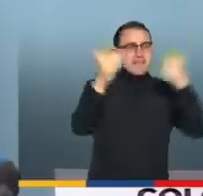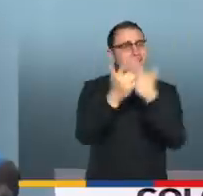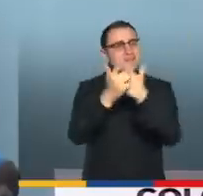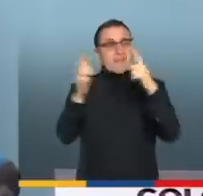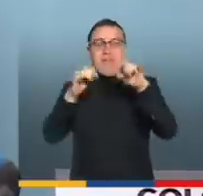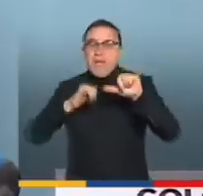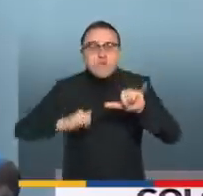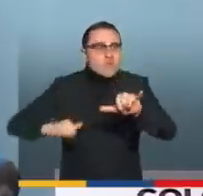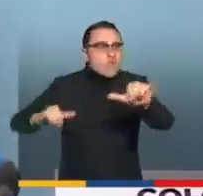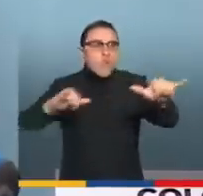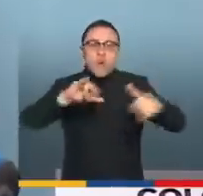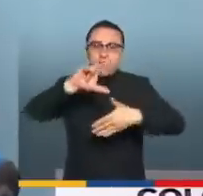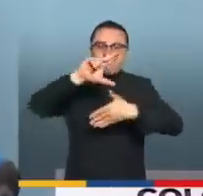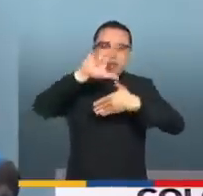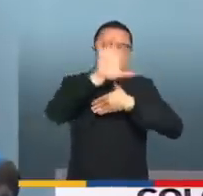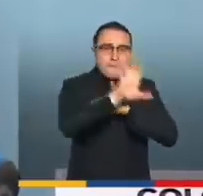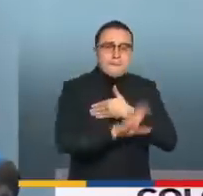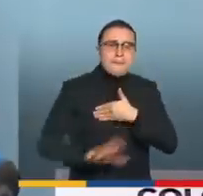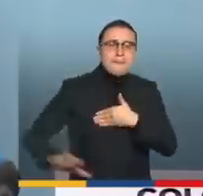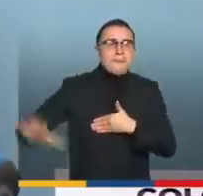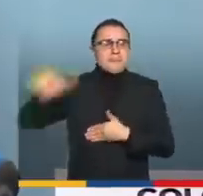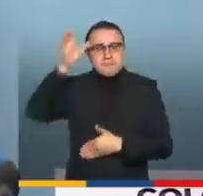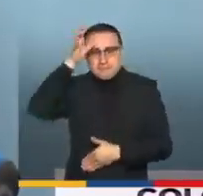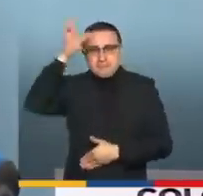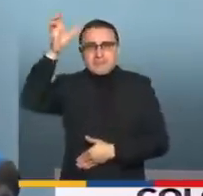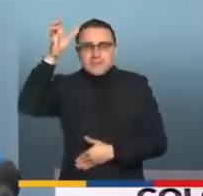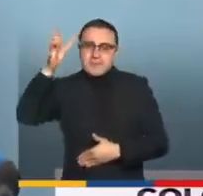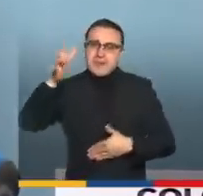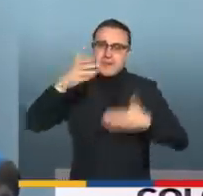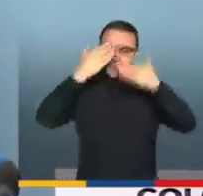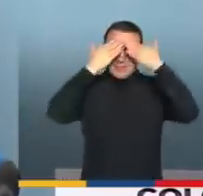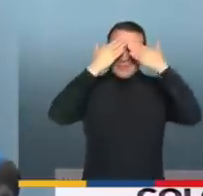Américas. Democracia, libertad y paz.